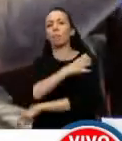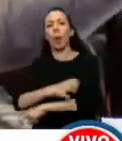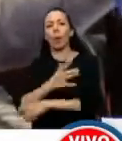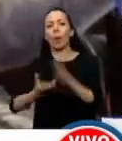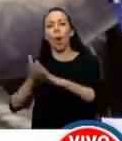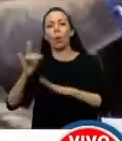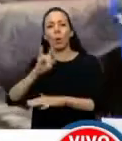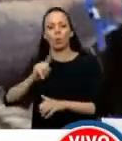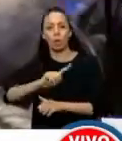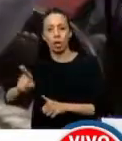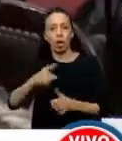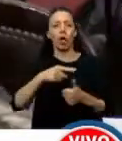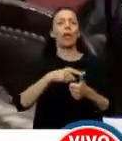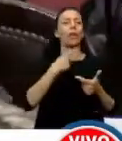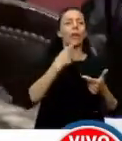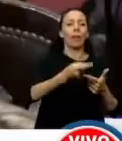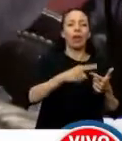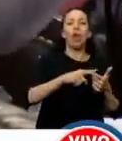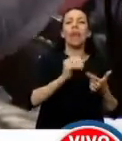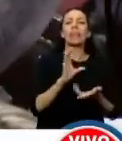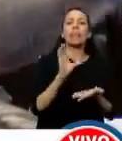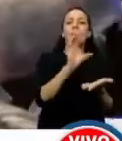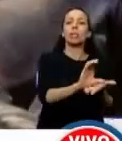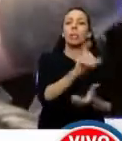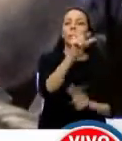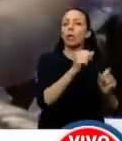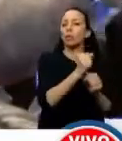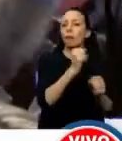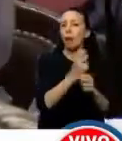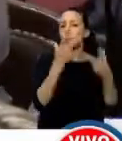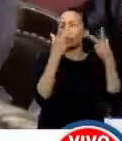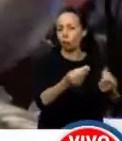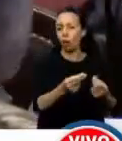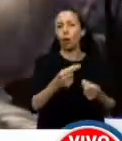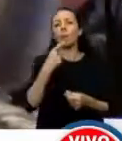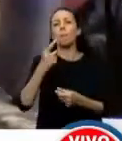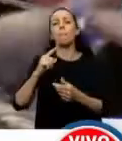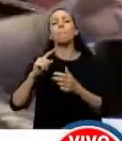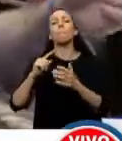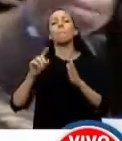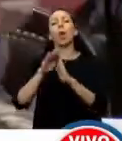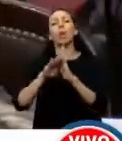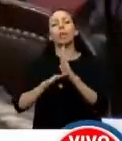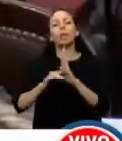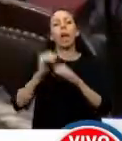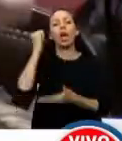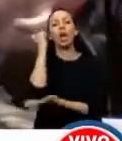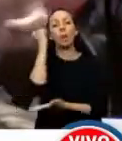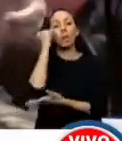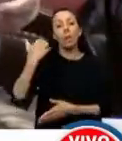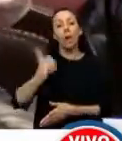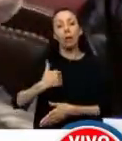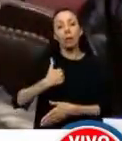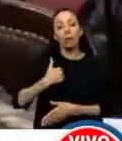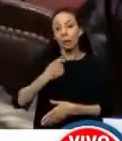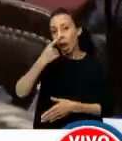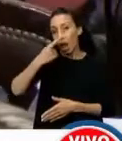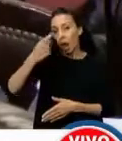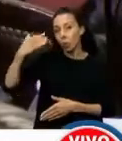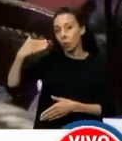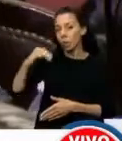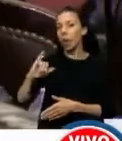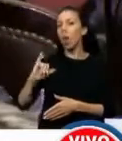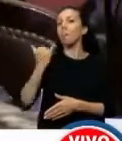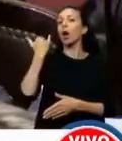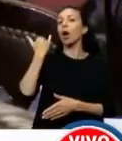sobre, por ejemplo, el proyecto de ley para un salario universal, el cual él mencionó que no fue escuchado desde el Frente de Todos o no tuvo el peso que esperaba desde